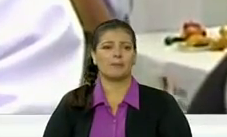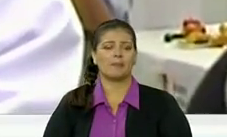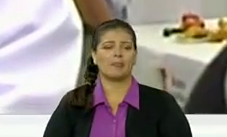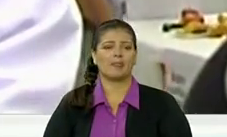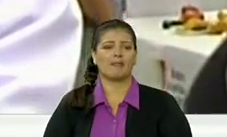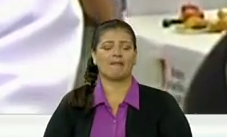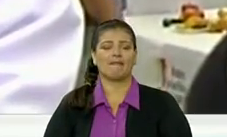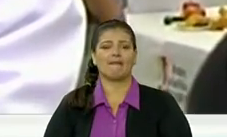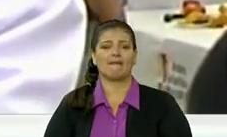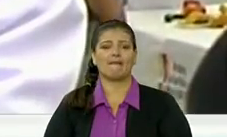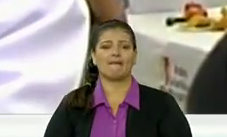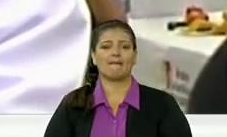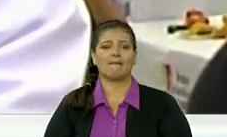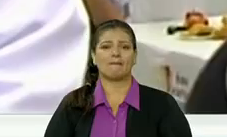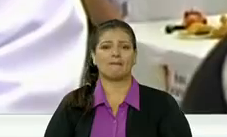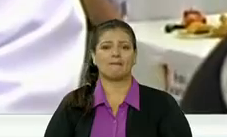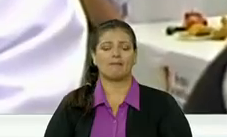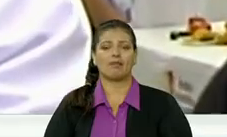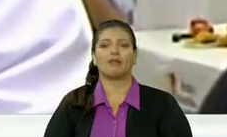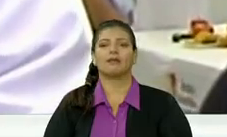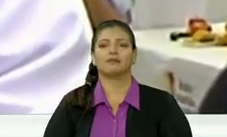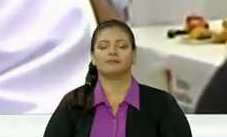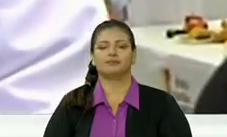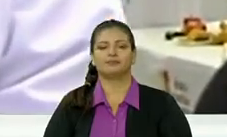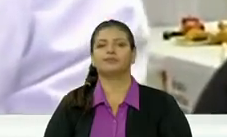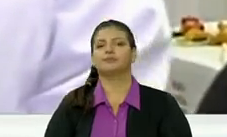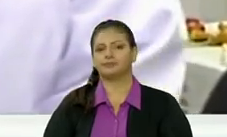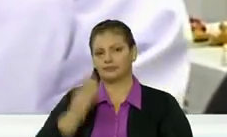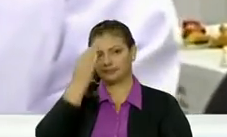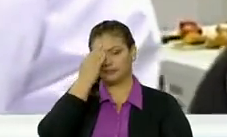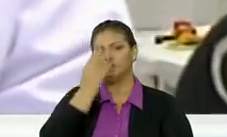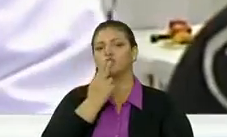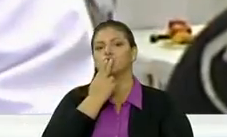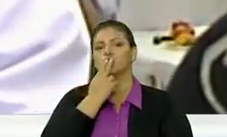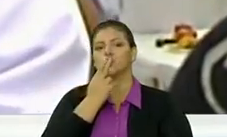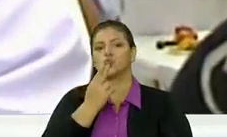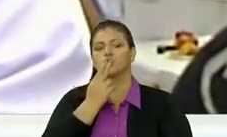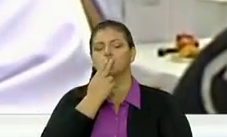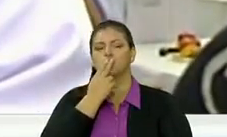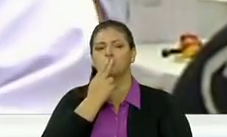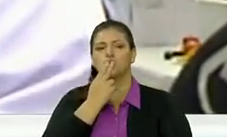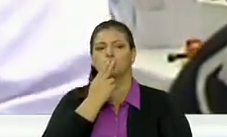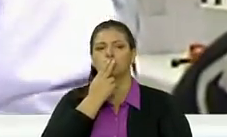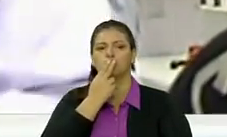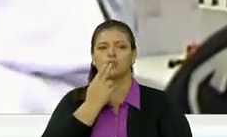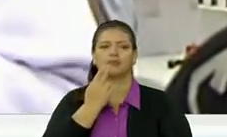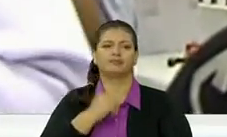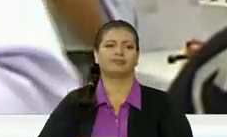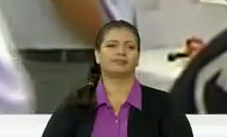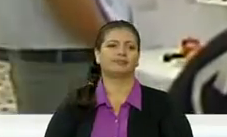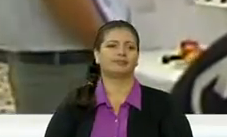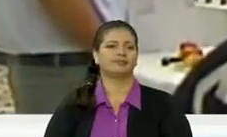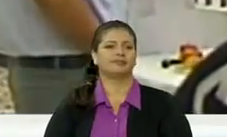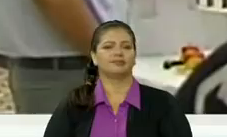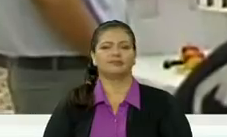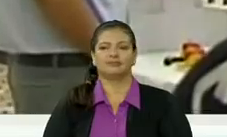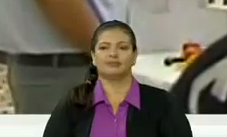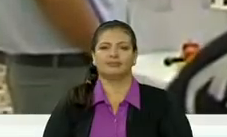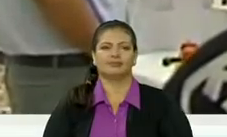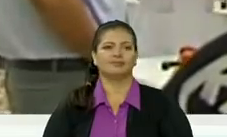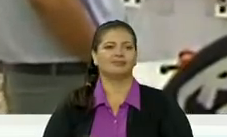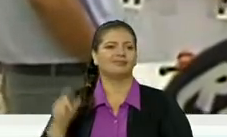inhala, entra el tabaco, por la vía aérea, provocando lesiones en los alvéolos, provocando enfisema, dañando el